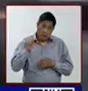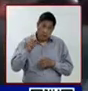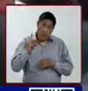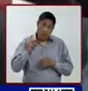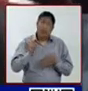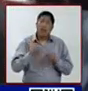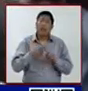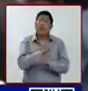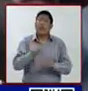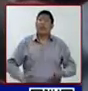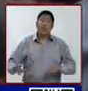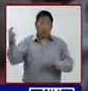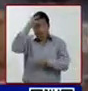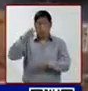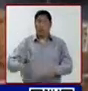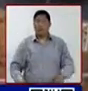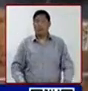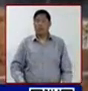Tancara.